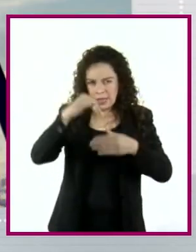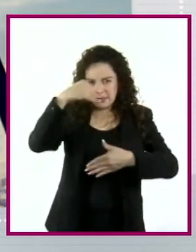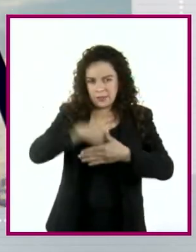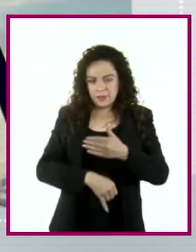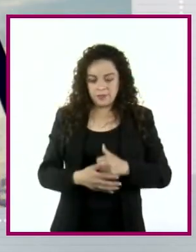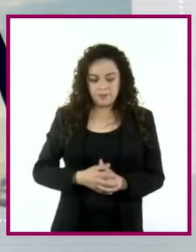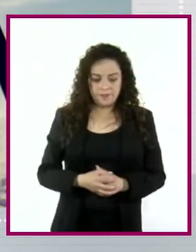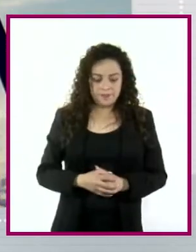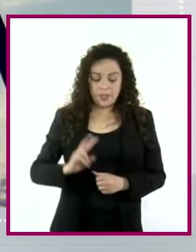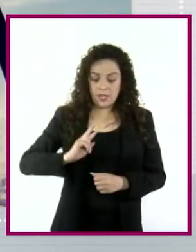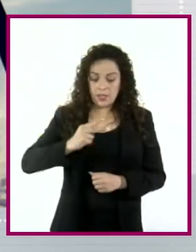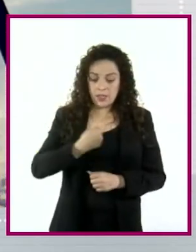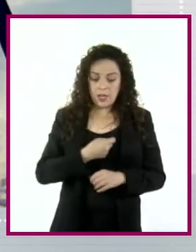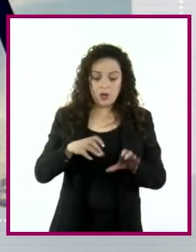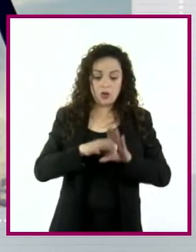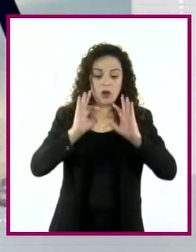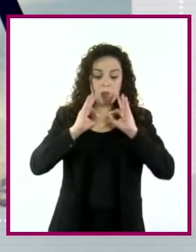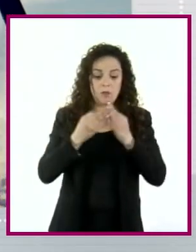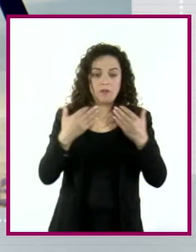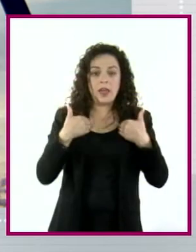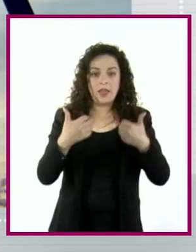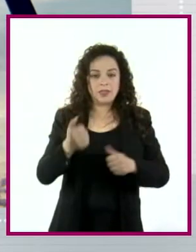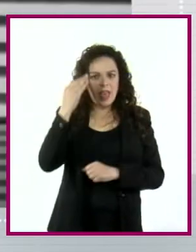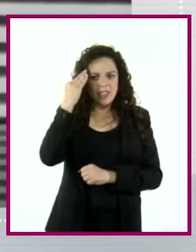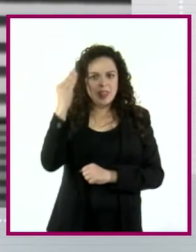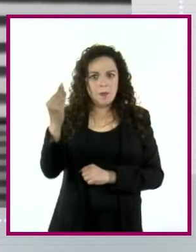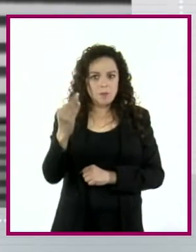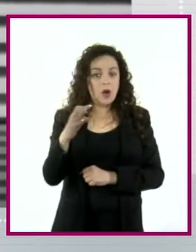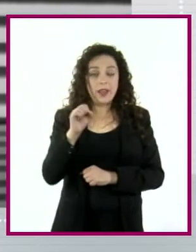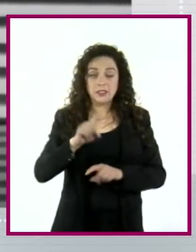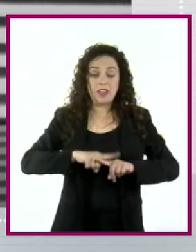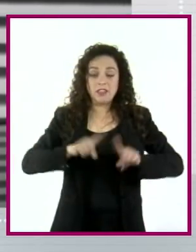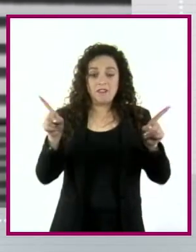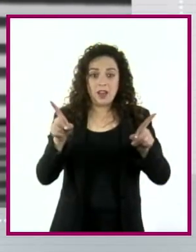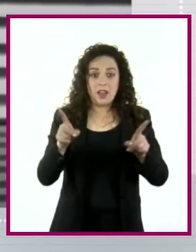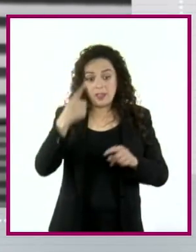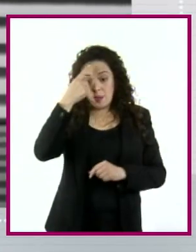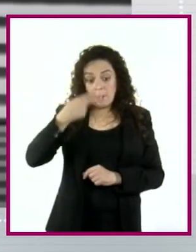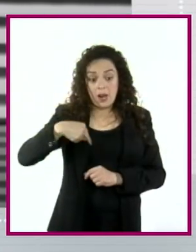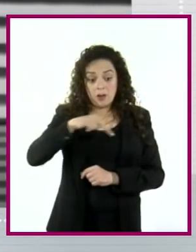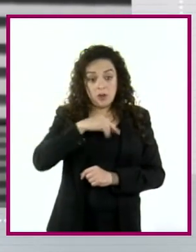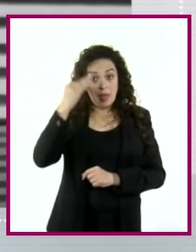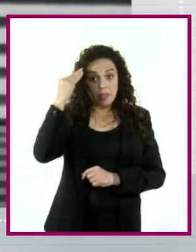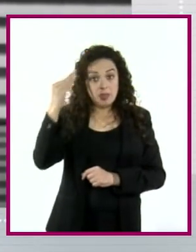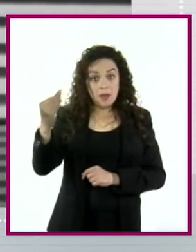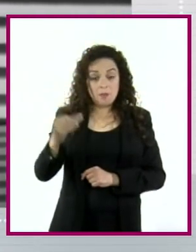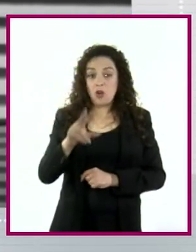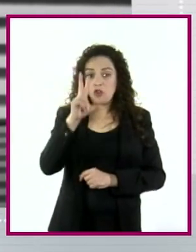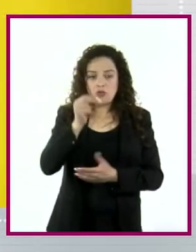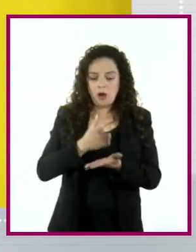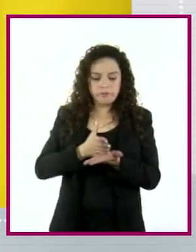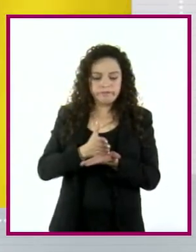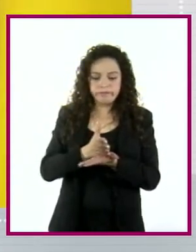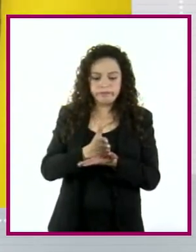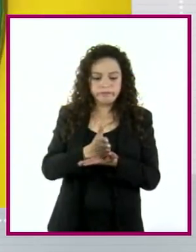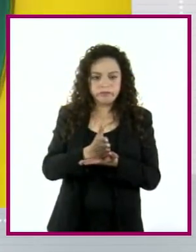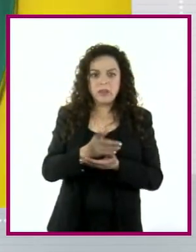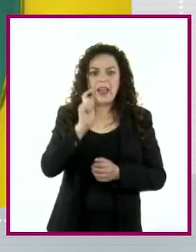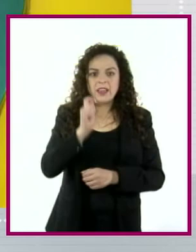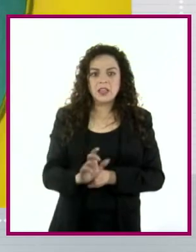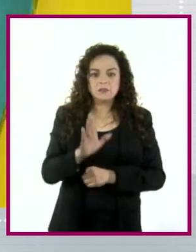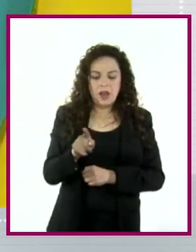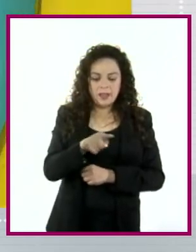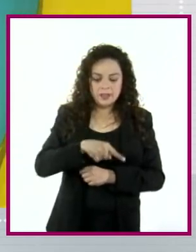las personas trans de entender el tiempo es muy diferente. Para nosotras el tiempo no es lineal, el tiempo es como una